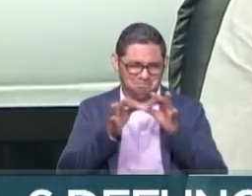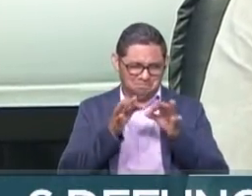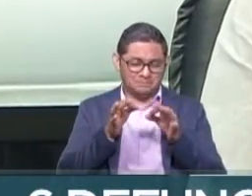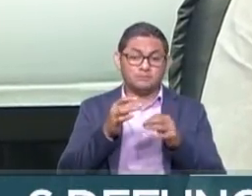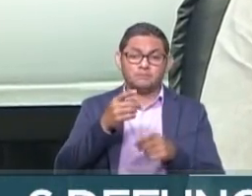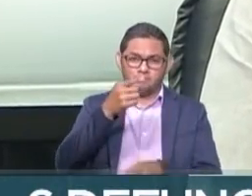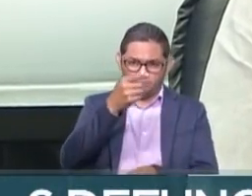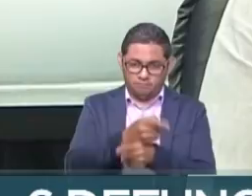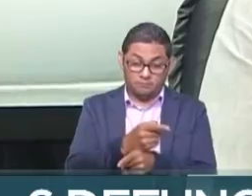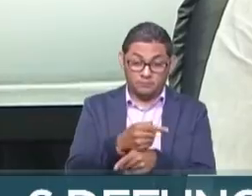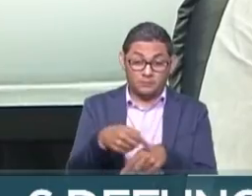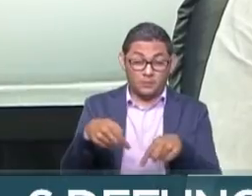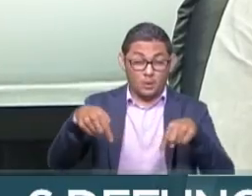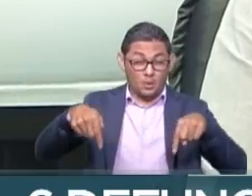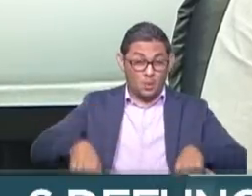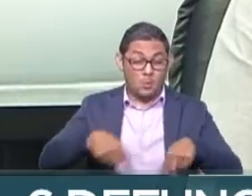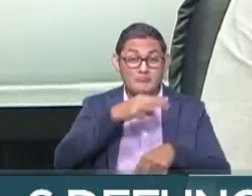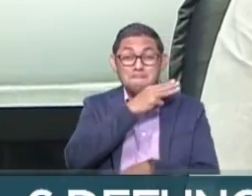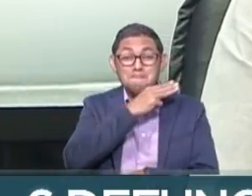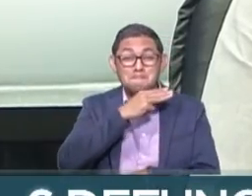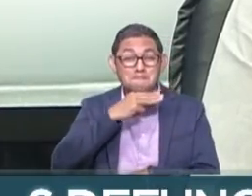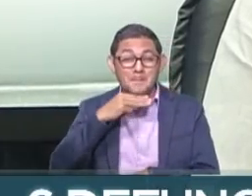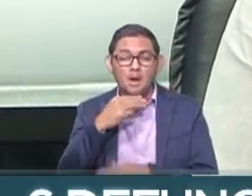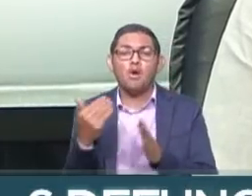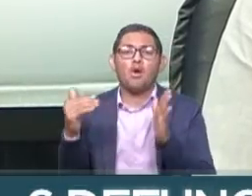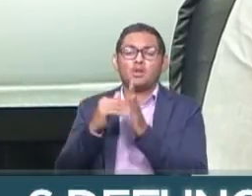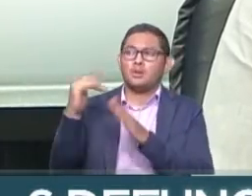estaremos recibiendo un lote con